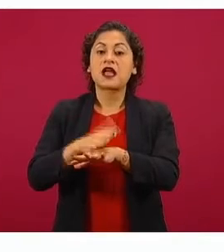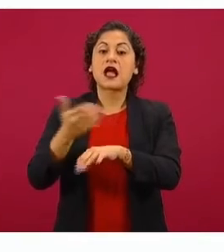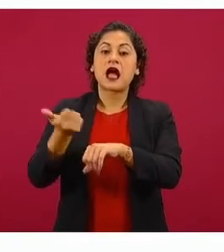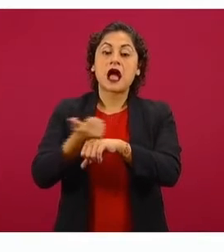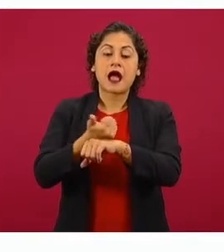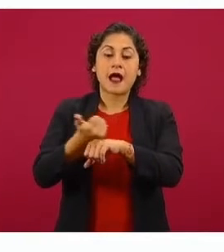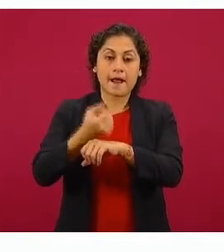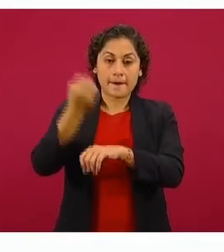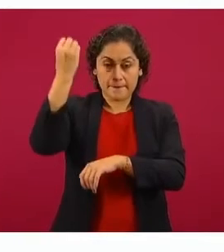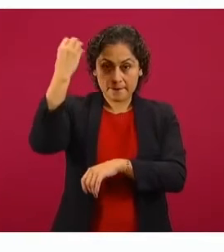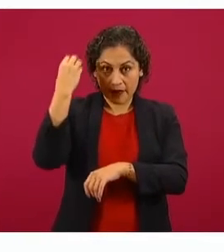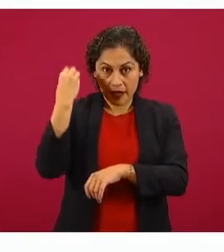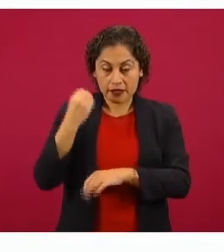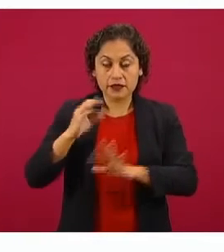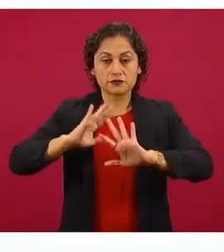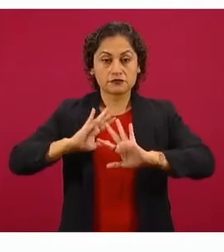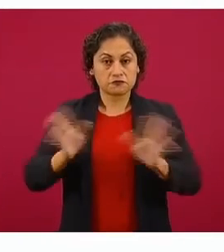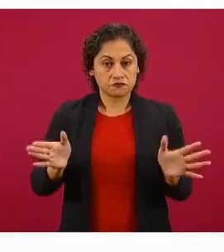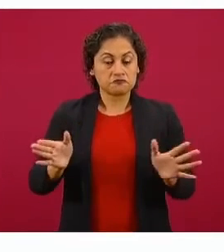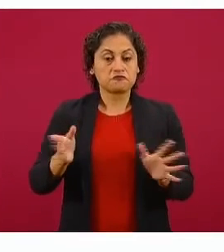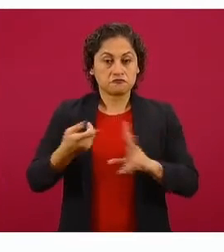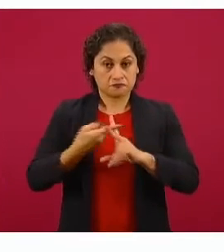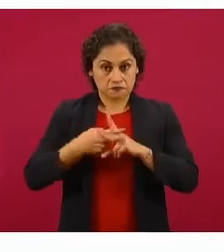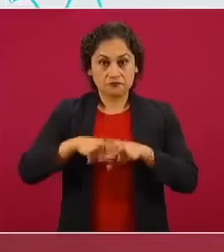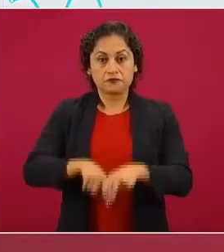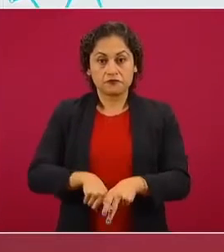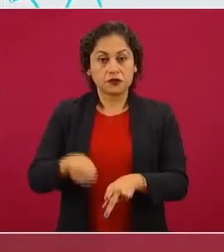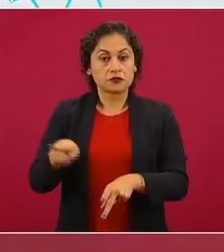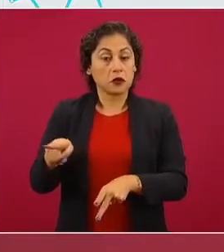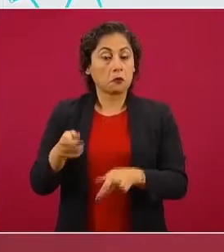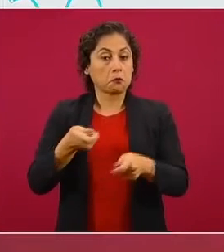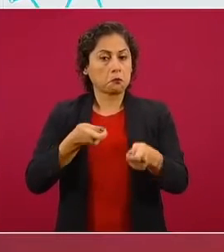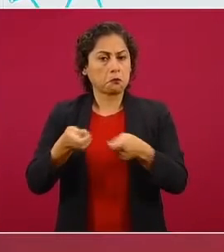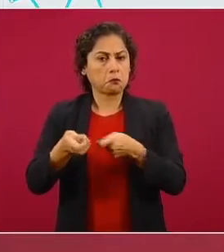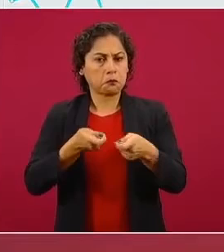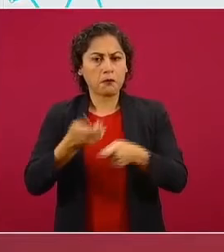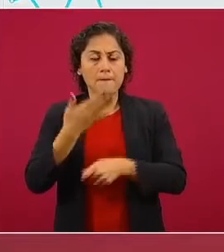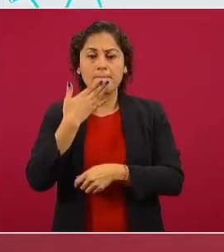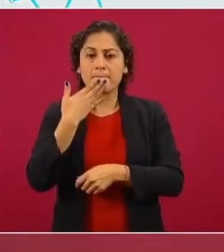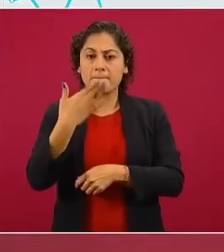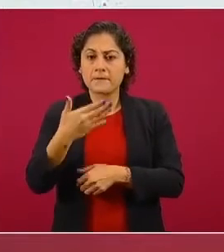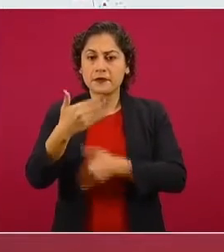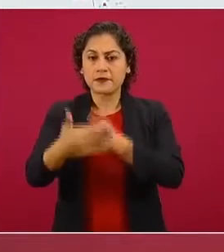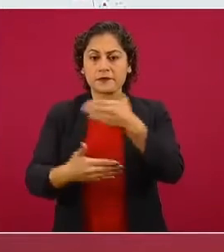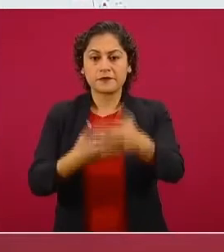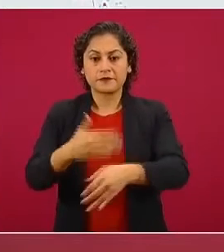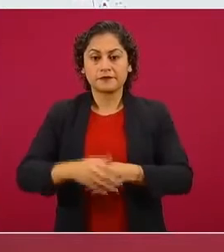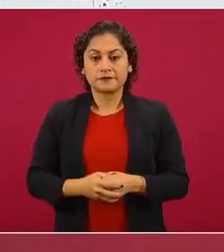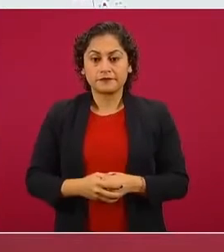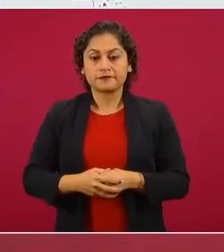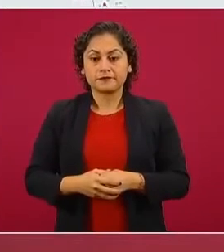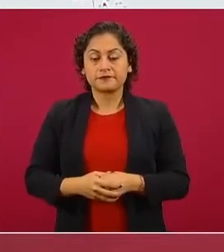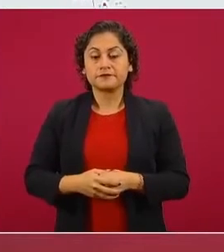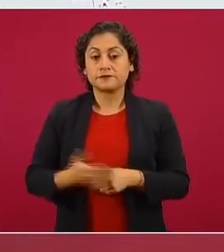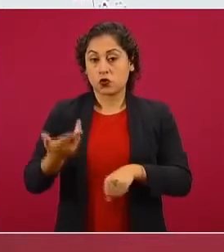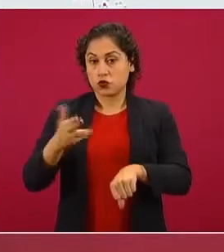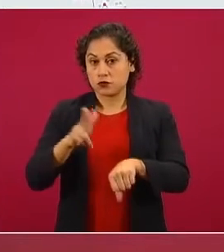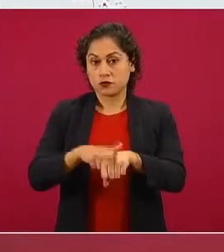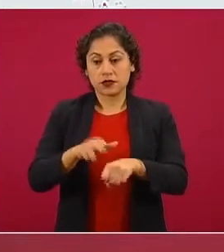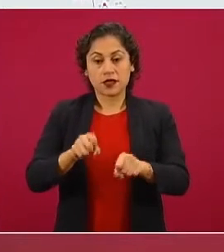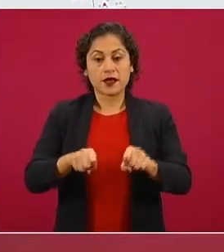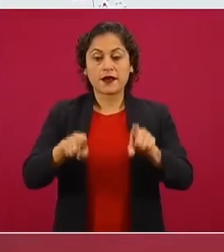amarillo, primera vez que lo logra y ha mantenido un buen control de la epidemia. La siguiente, la ocupación